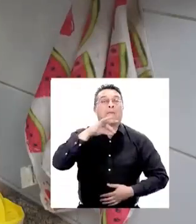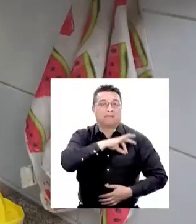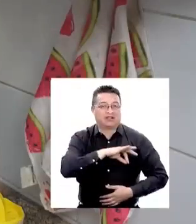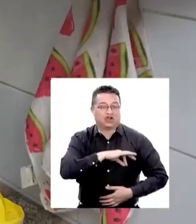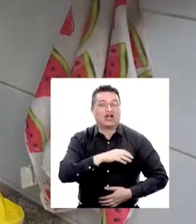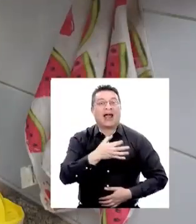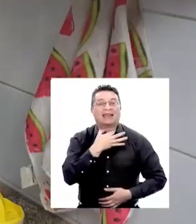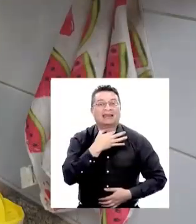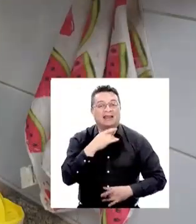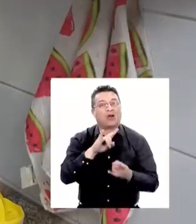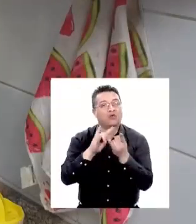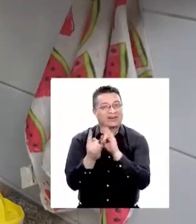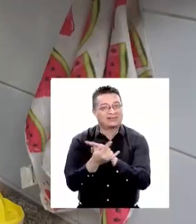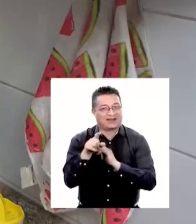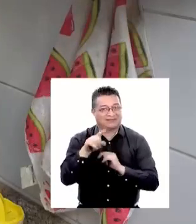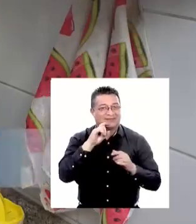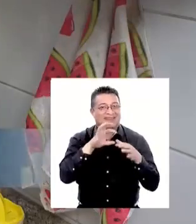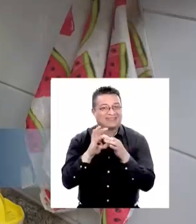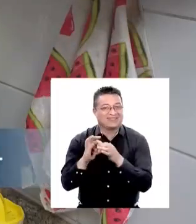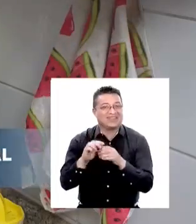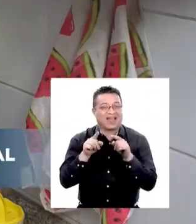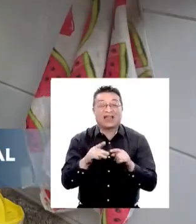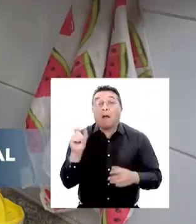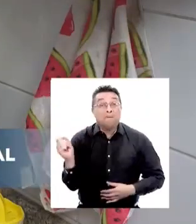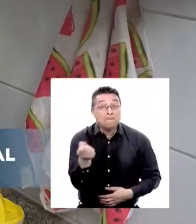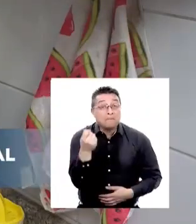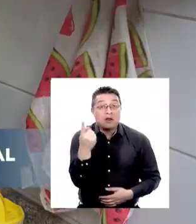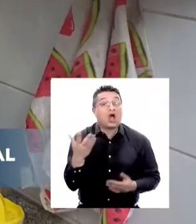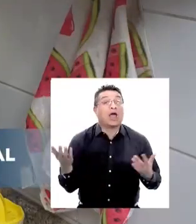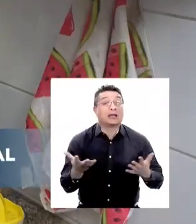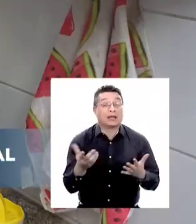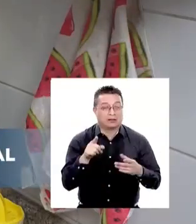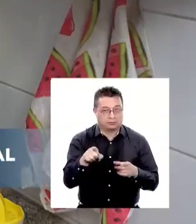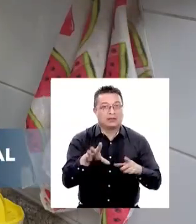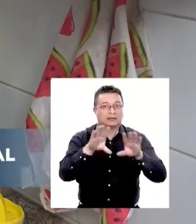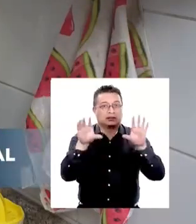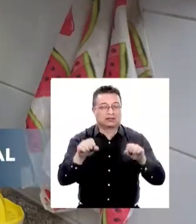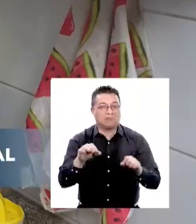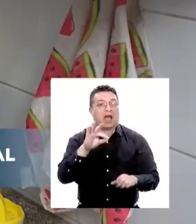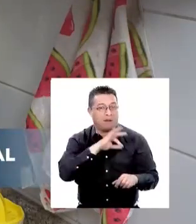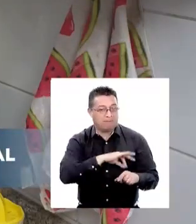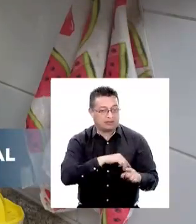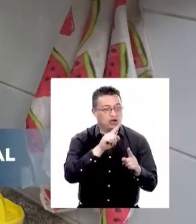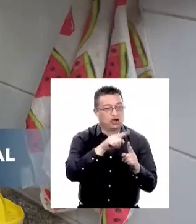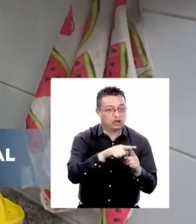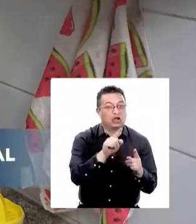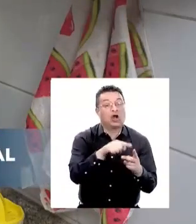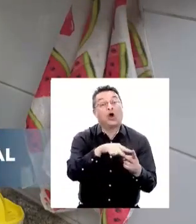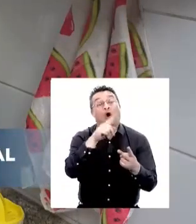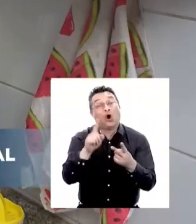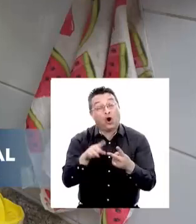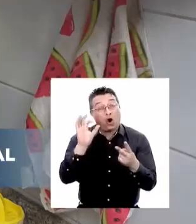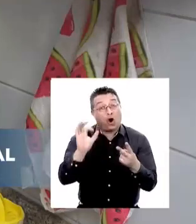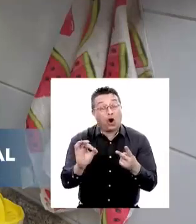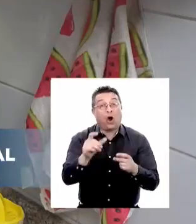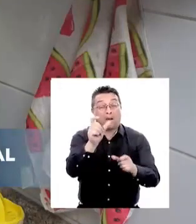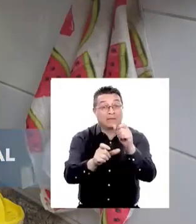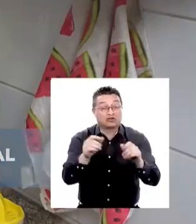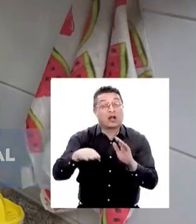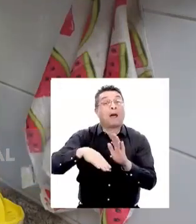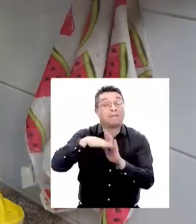Pensión Garantizada Universal. Lo primero que hay que decir es que es parte del sistema de pensiones, obvio,